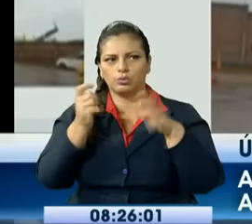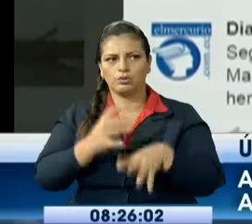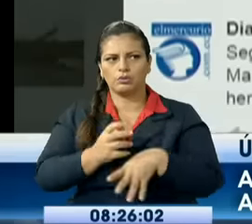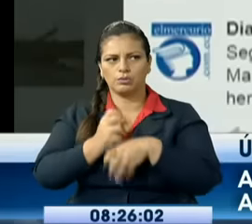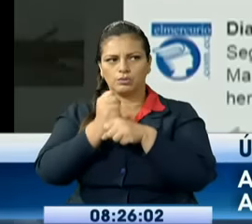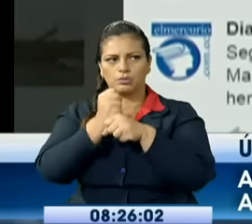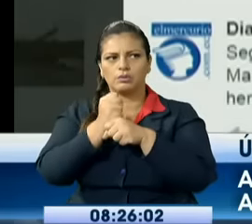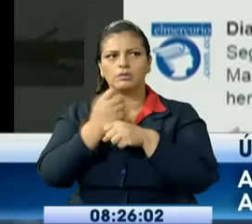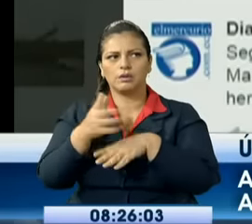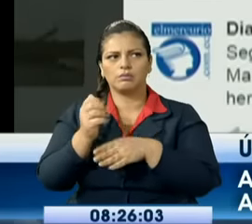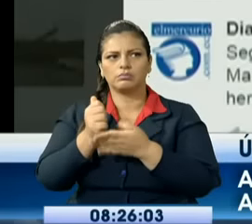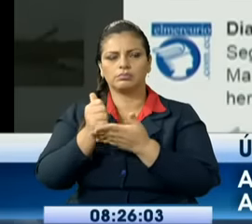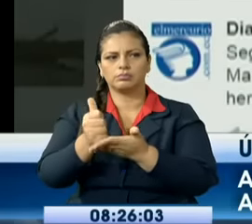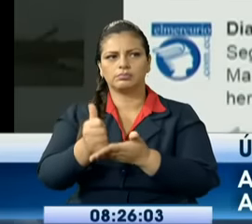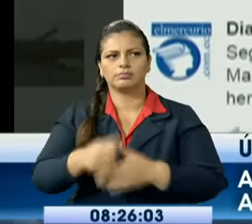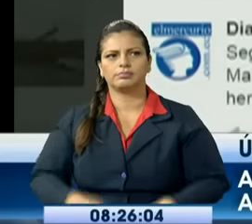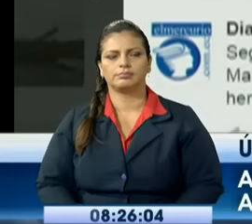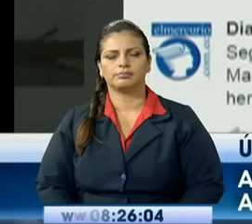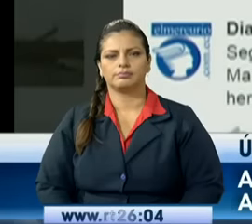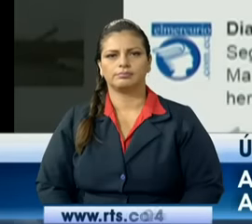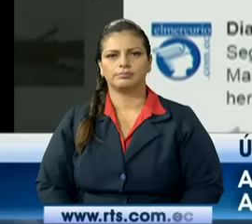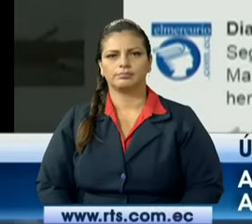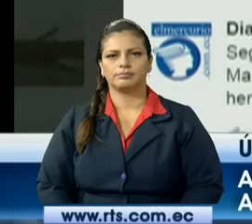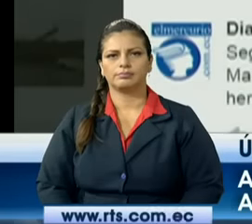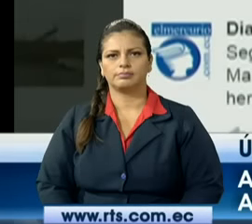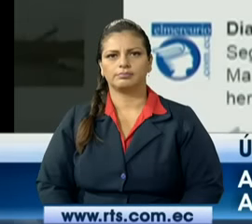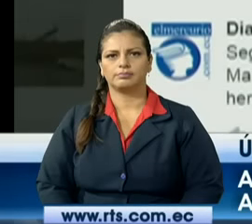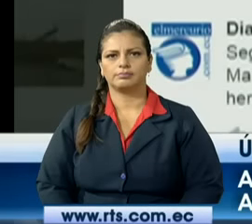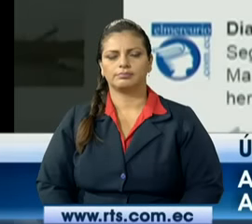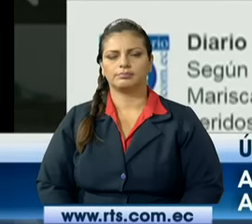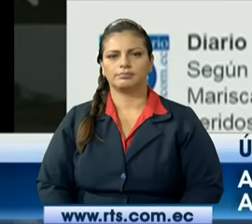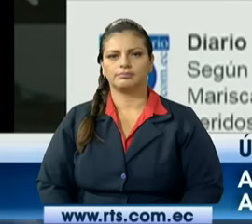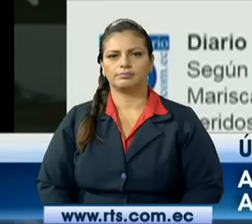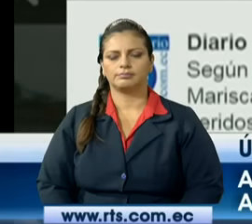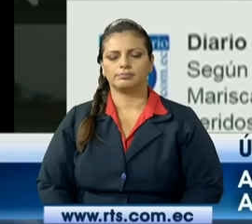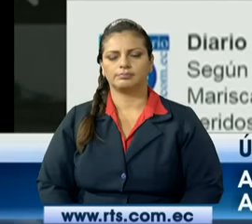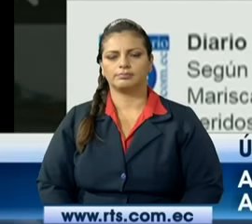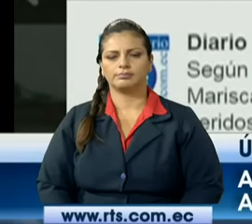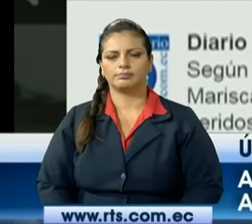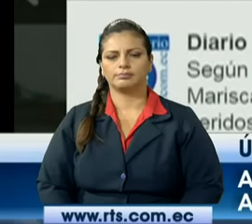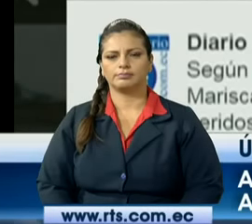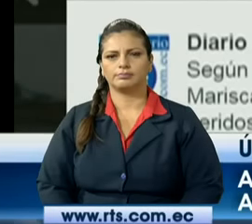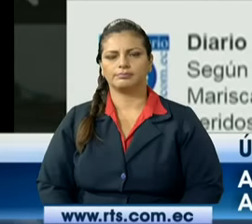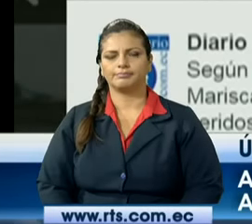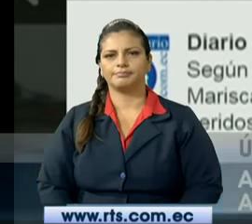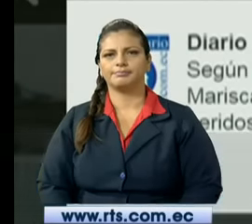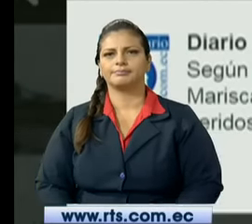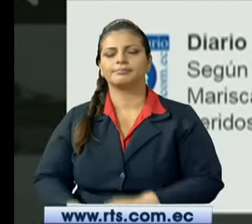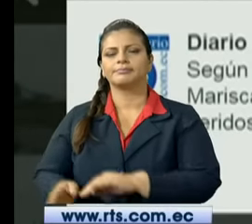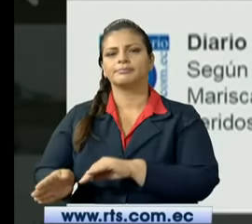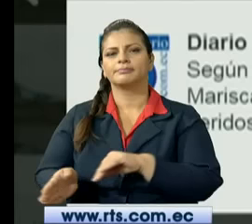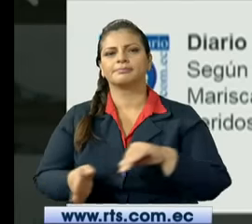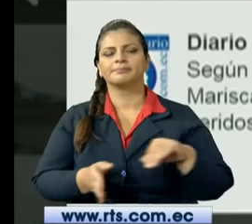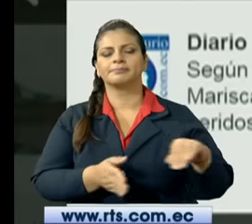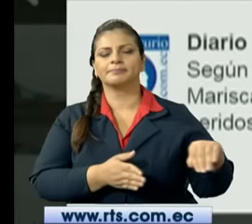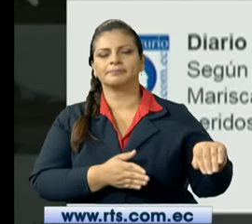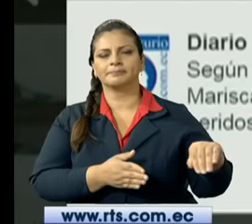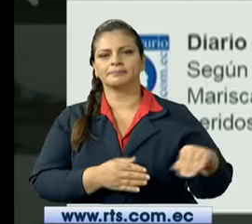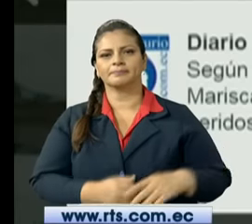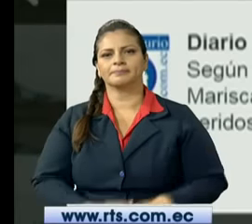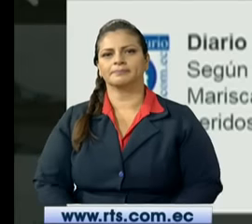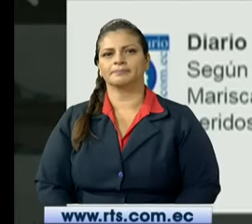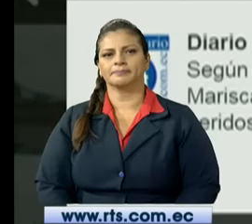del ECU 911, ahí las pueden ustedes apreciar. Muy bien, ahora vamos, amigos televidentes, a esta información. Más adelante, más detalles de esta